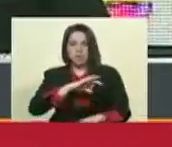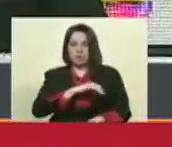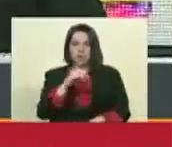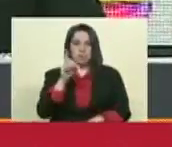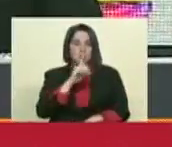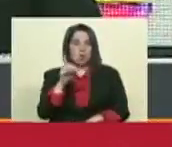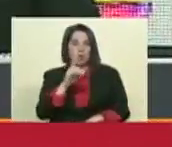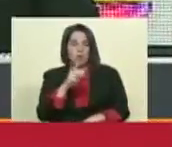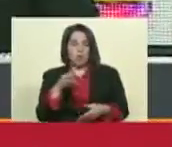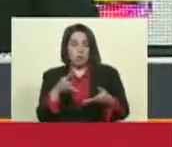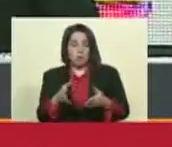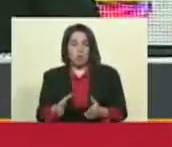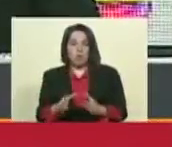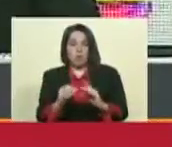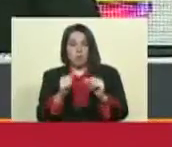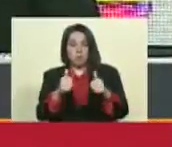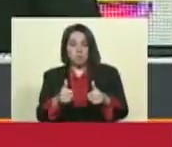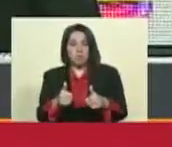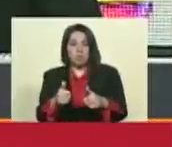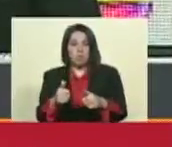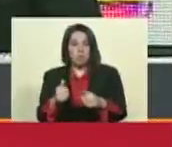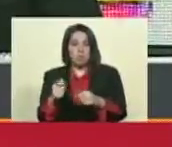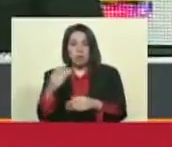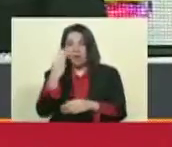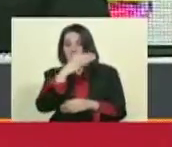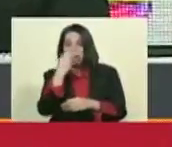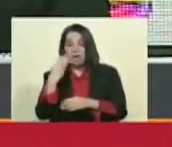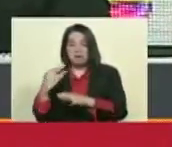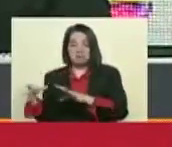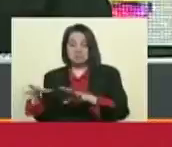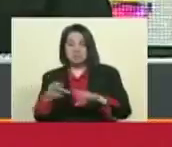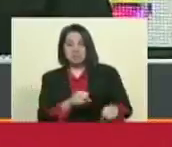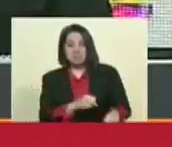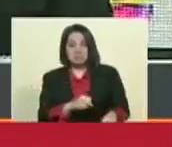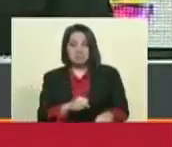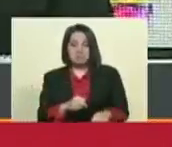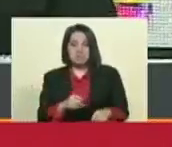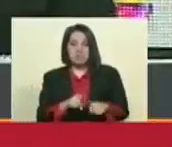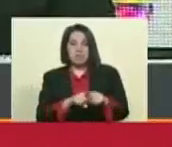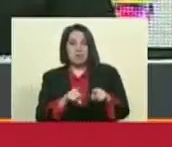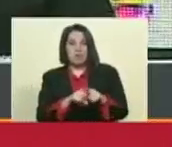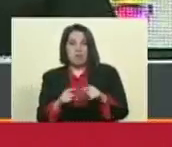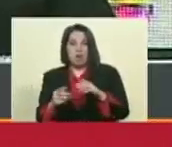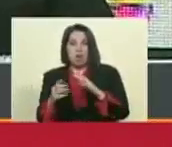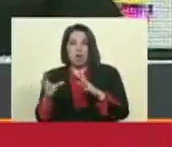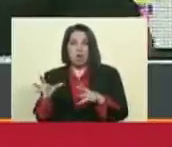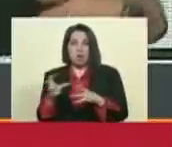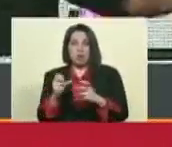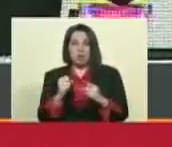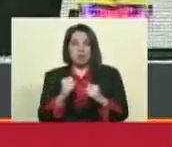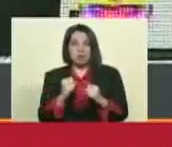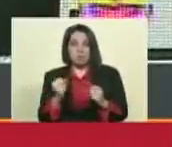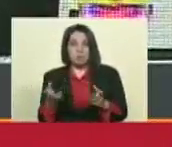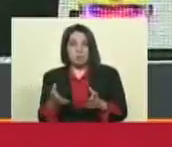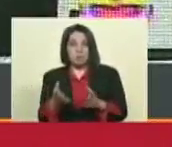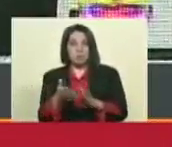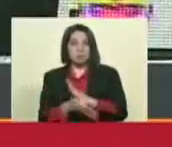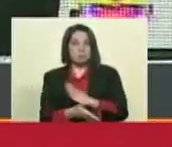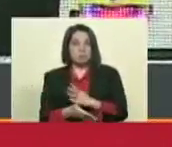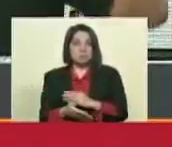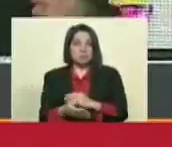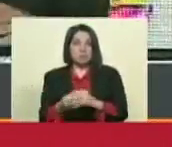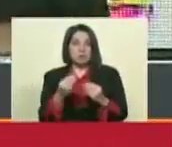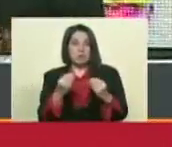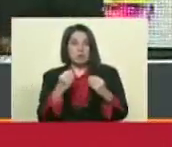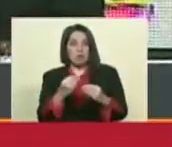tiene su origen en el capitalismo, en el egoísmo, tiene su origen en las ambiciones, desde su expresión más